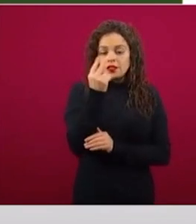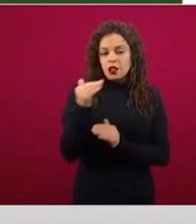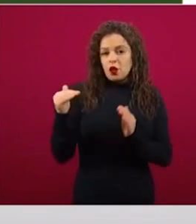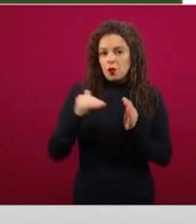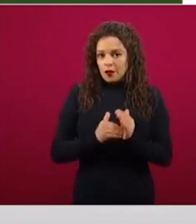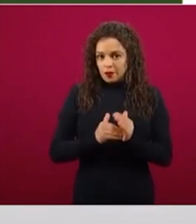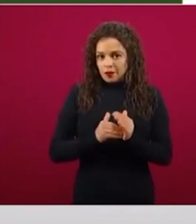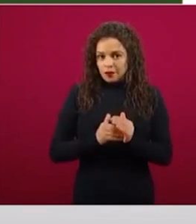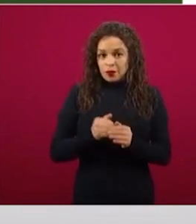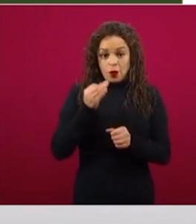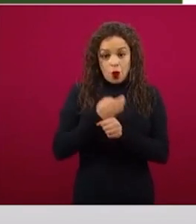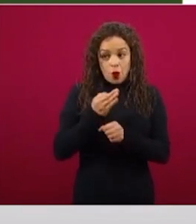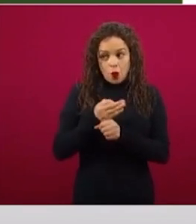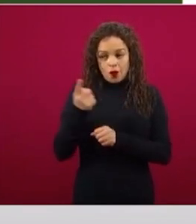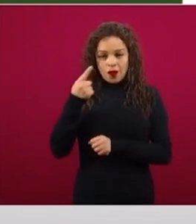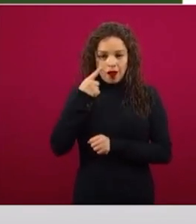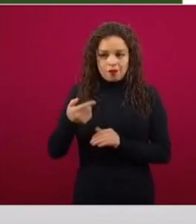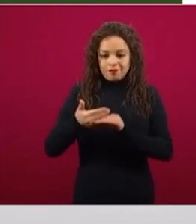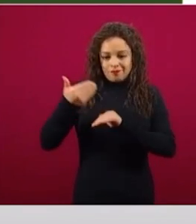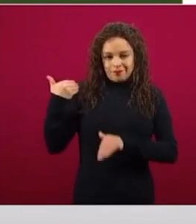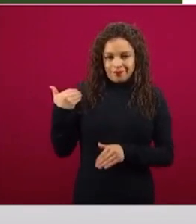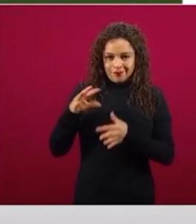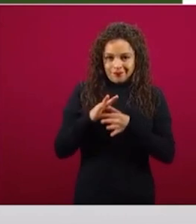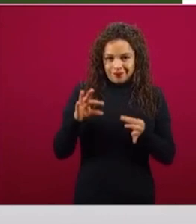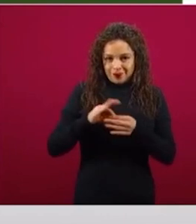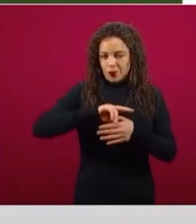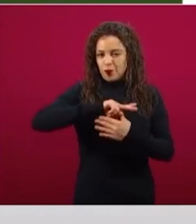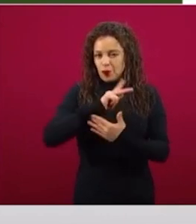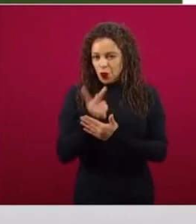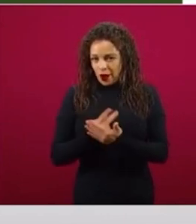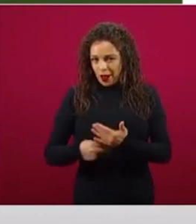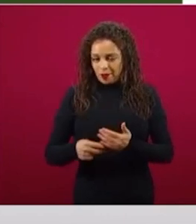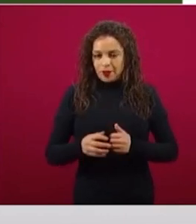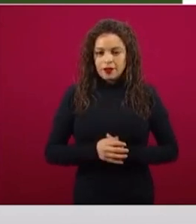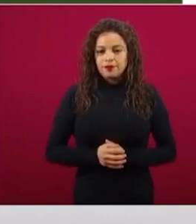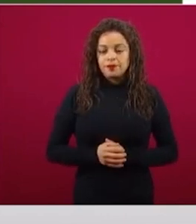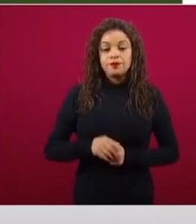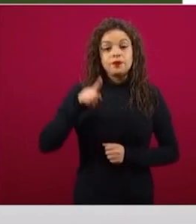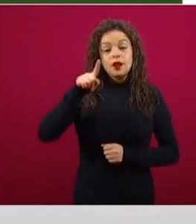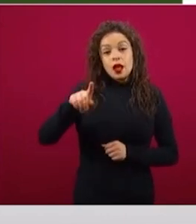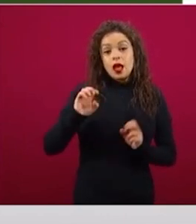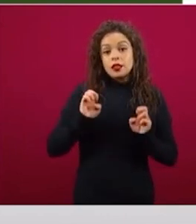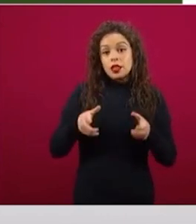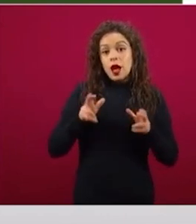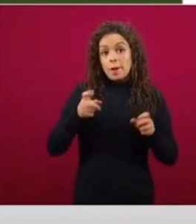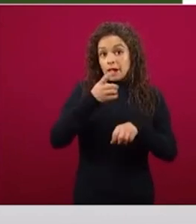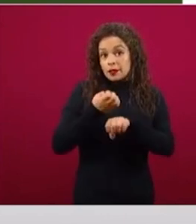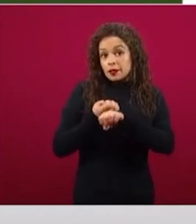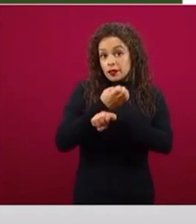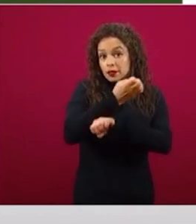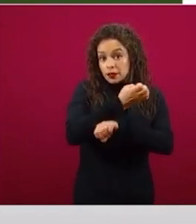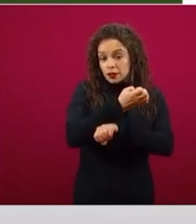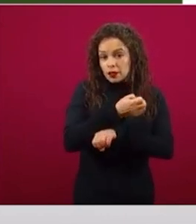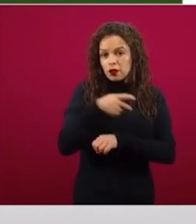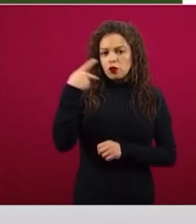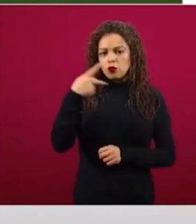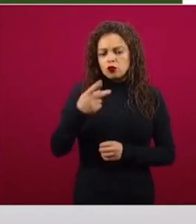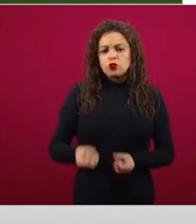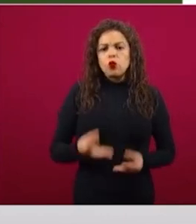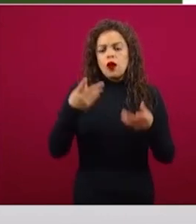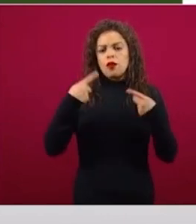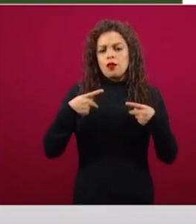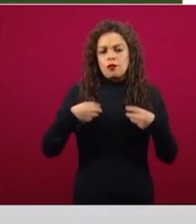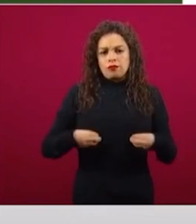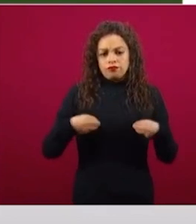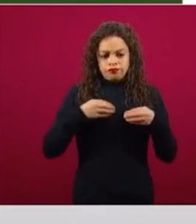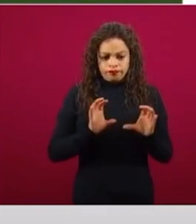ahorita viendo. Vemos que, como mencionábamos, obviamente al estado de Chiapas, no solamente por tamaño de población, sino por índices